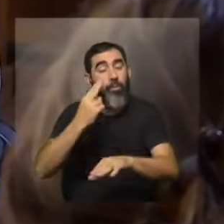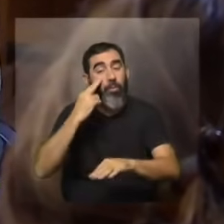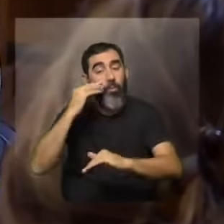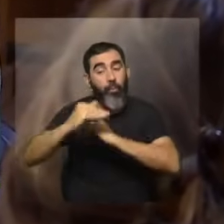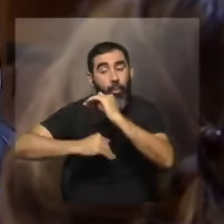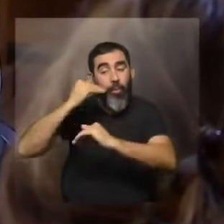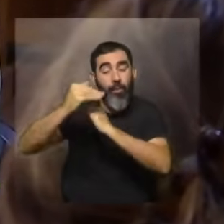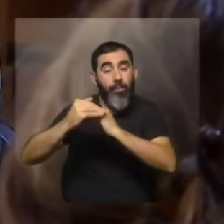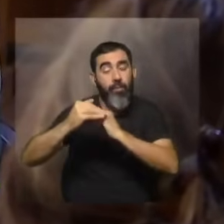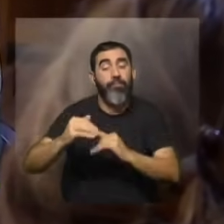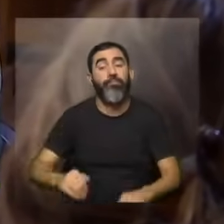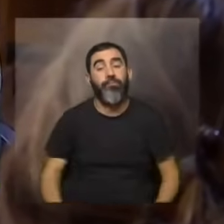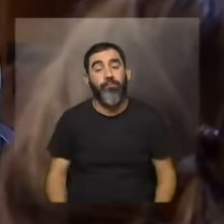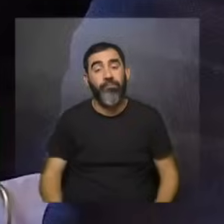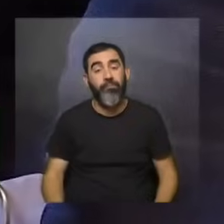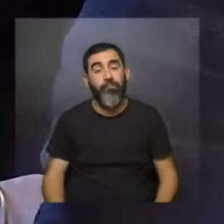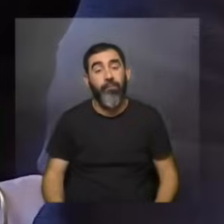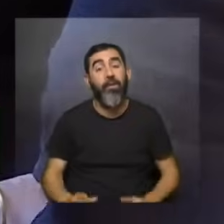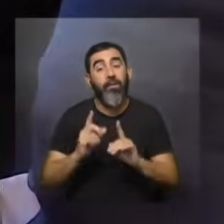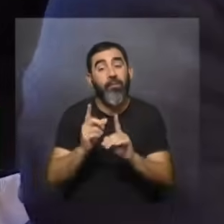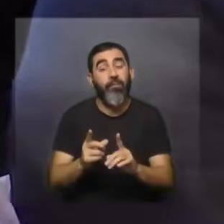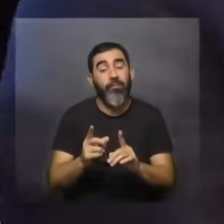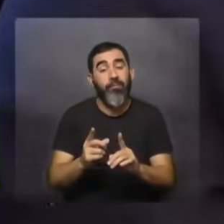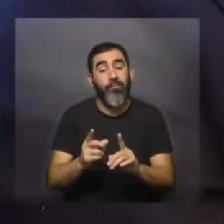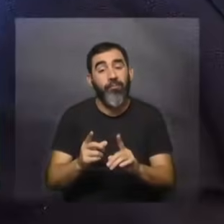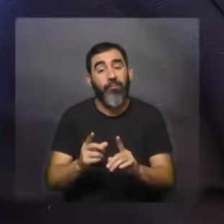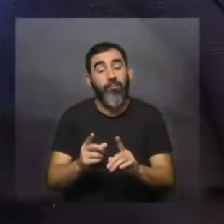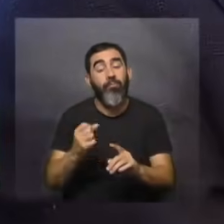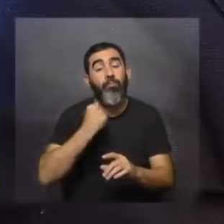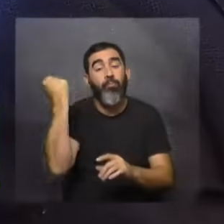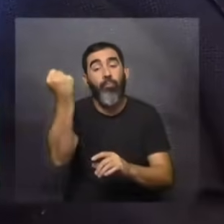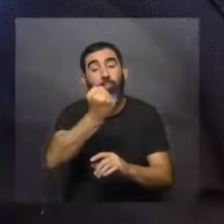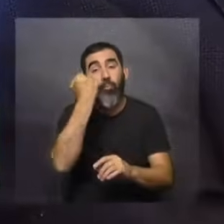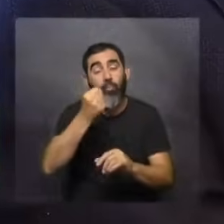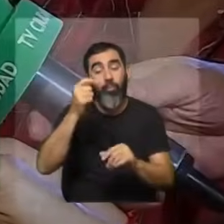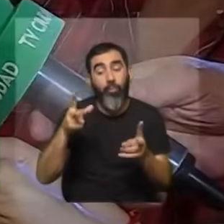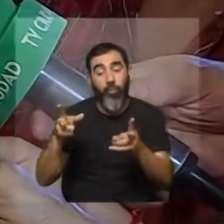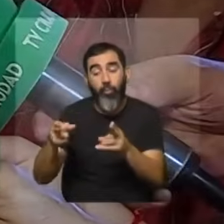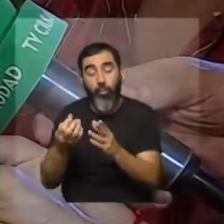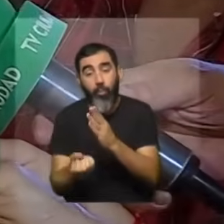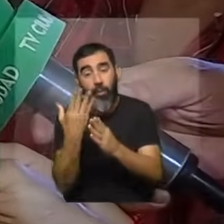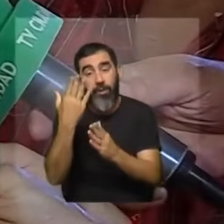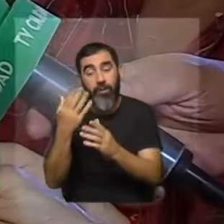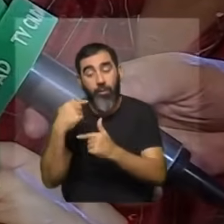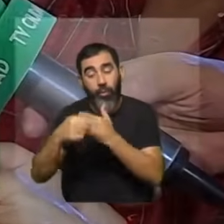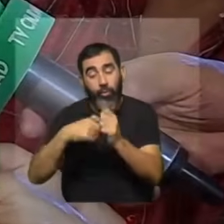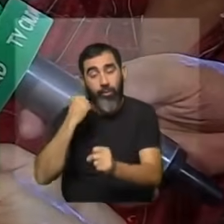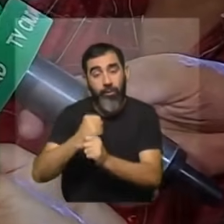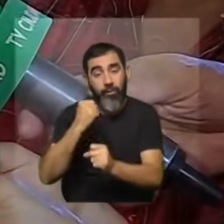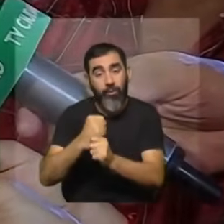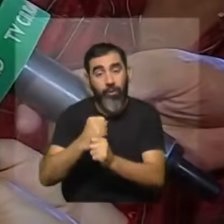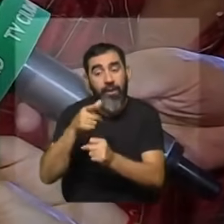desarrollo y derivación. Y sobre todo lo que nos importa también en esta nueva etapa es seguir trabajando. Bueno,